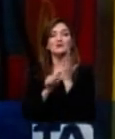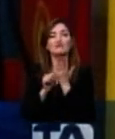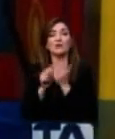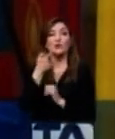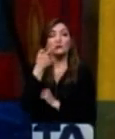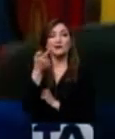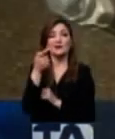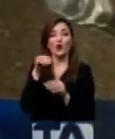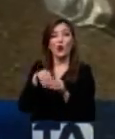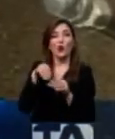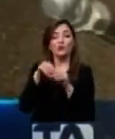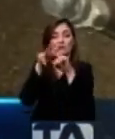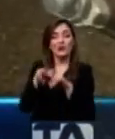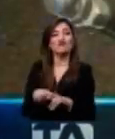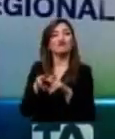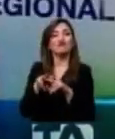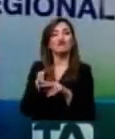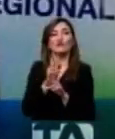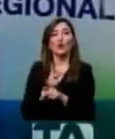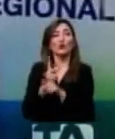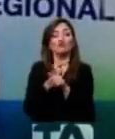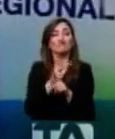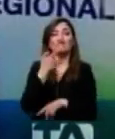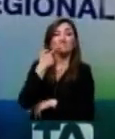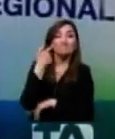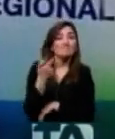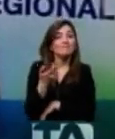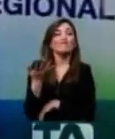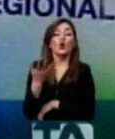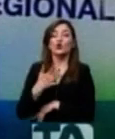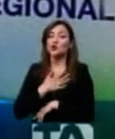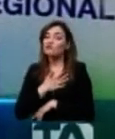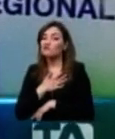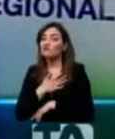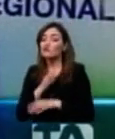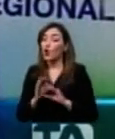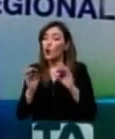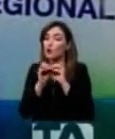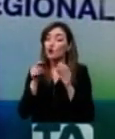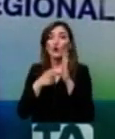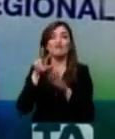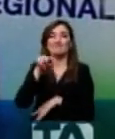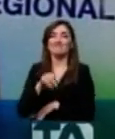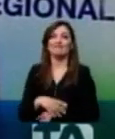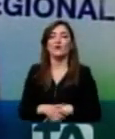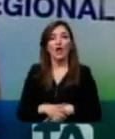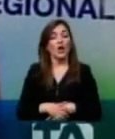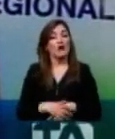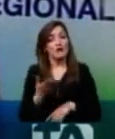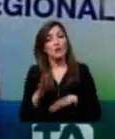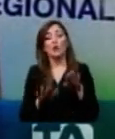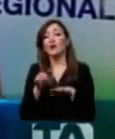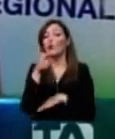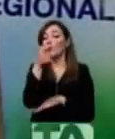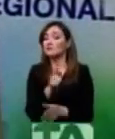subsidios debe ser revisado con mucha precisión pero también ha manifestado no ser partidaria del incremento de impuestos se estima también que